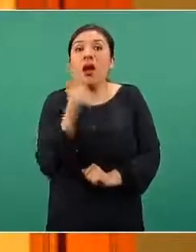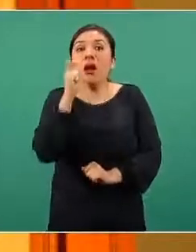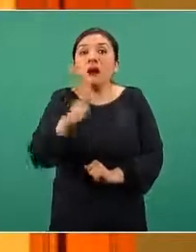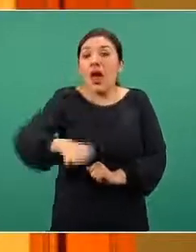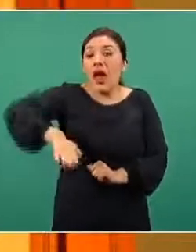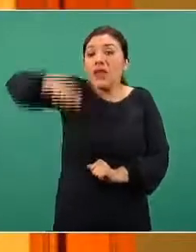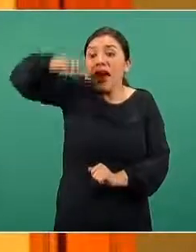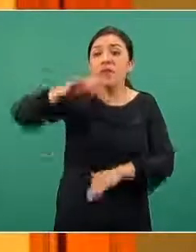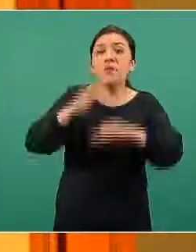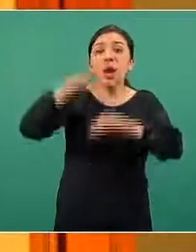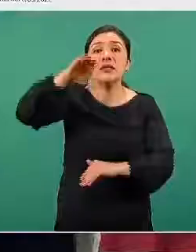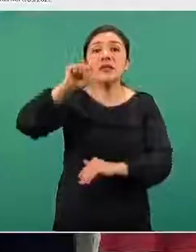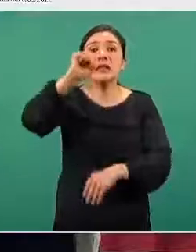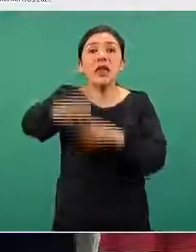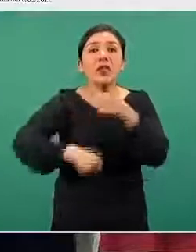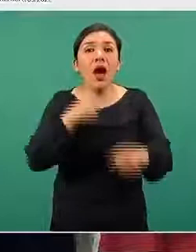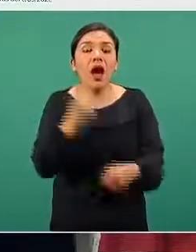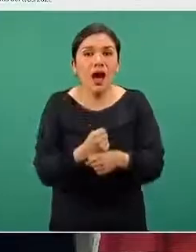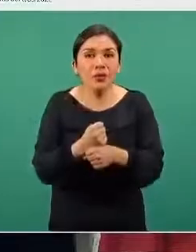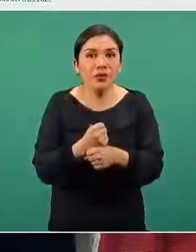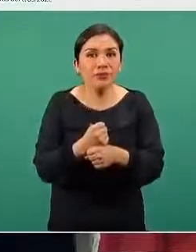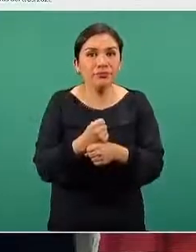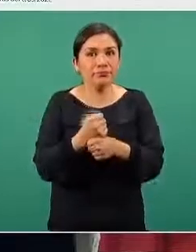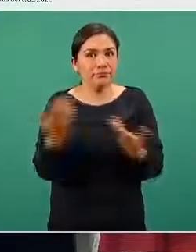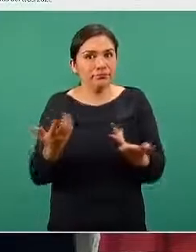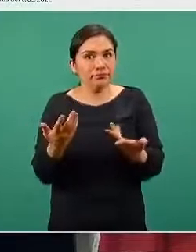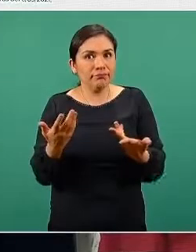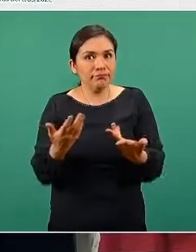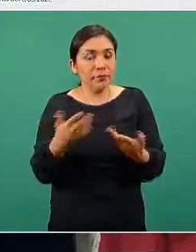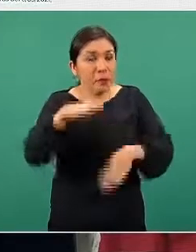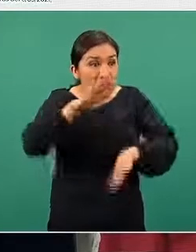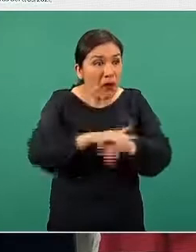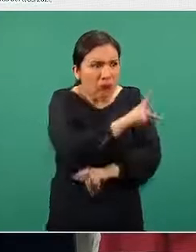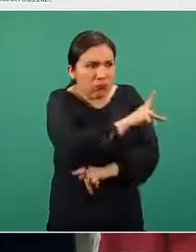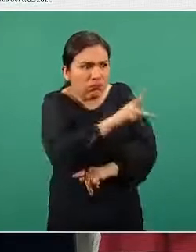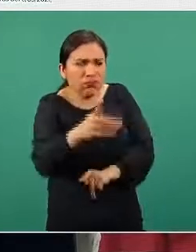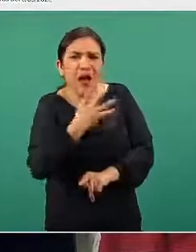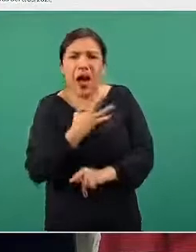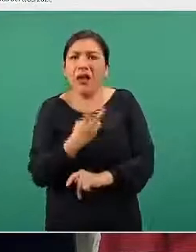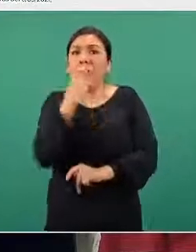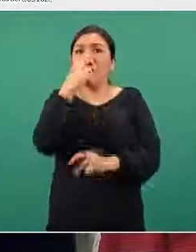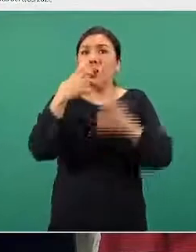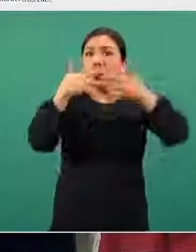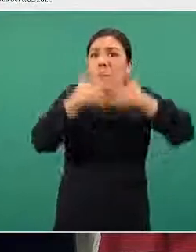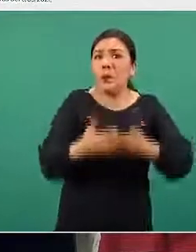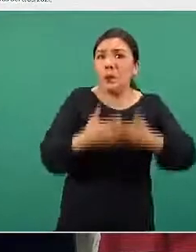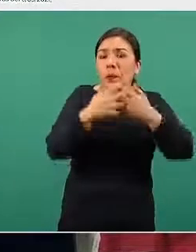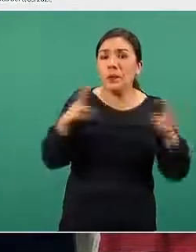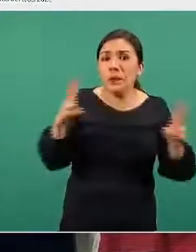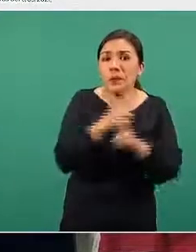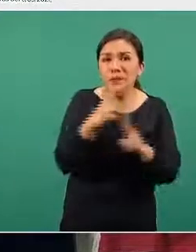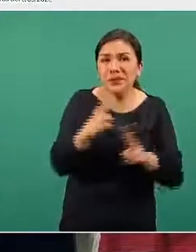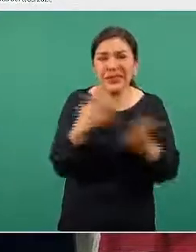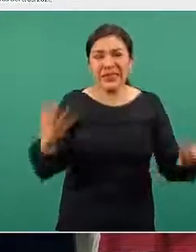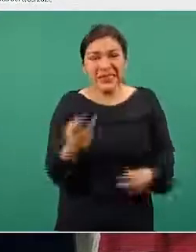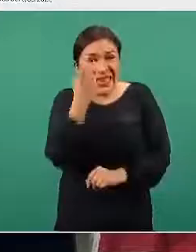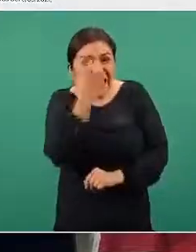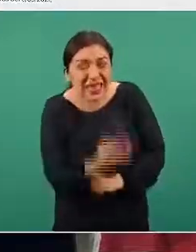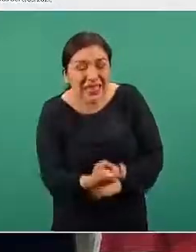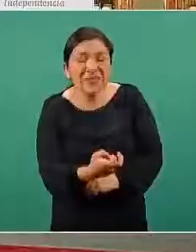edad arriba de los 60 años y la mayoría de ellos intubados. Y nos dimos a la tarea. Por